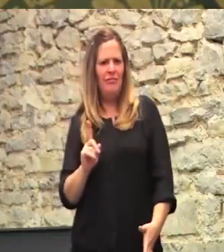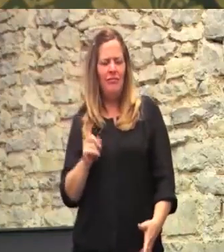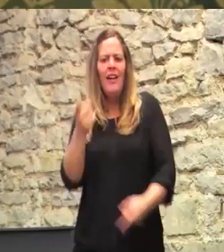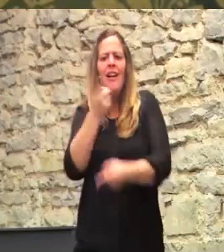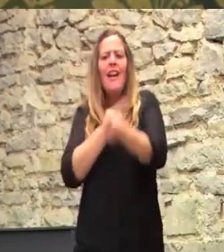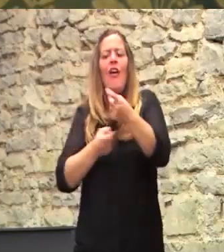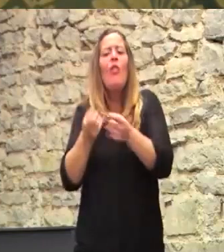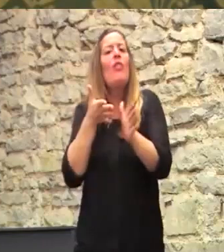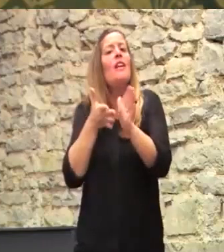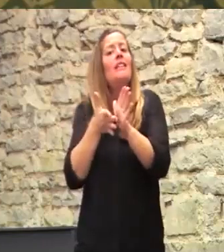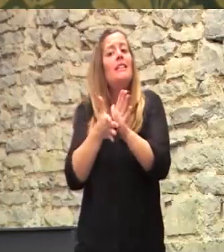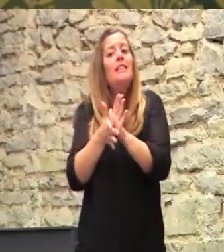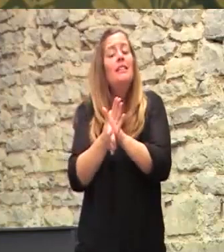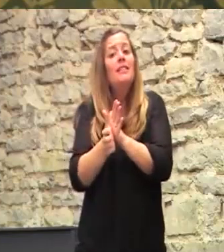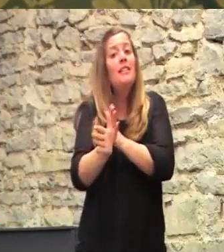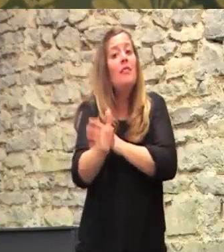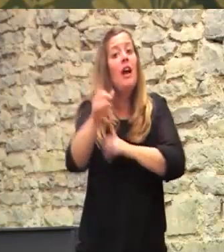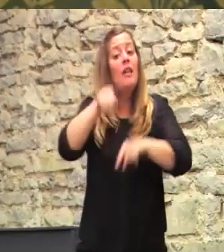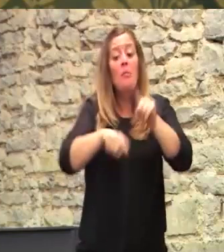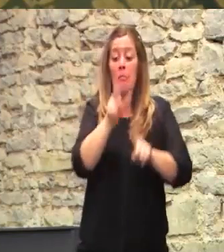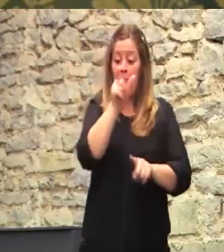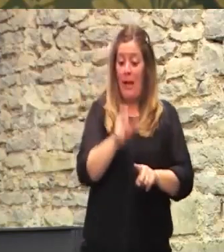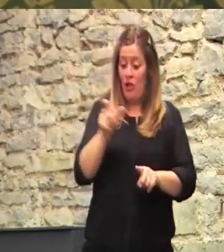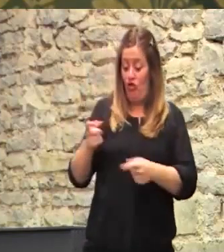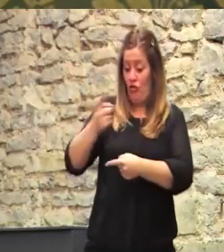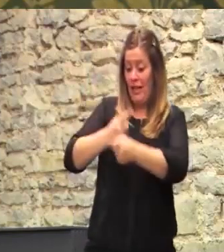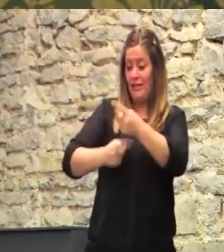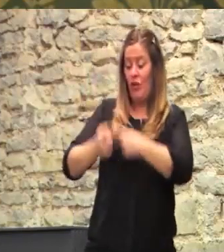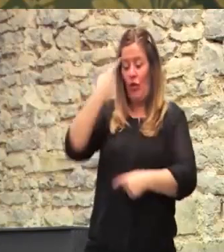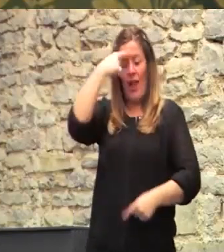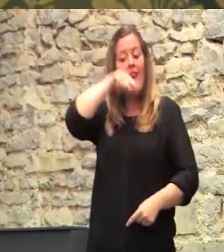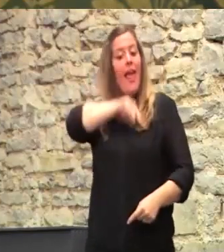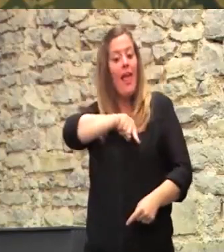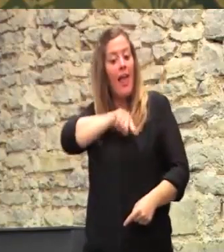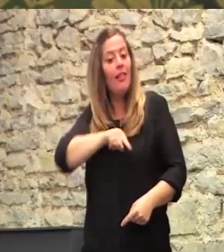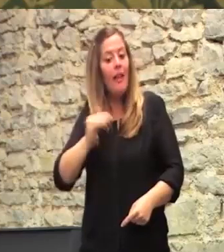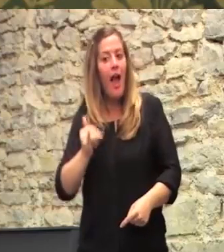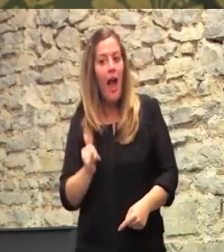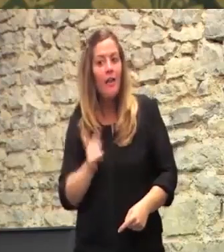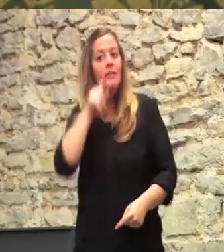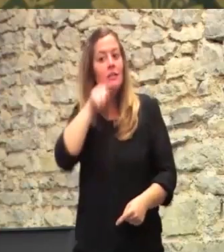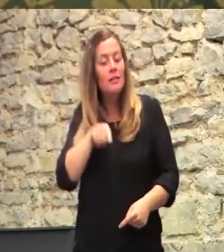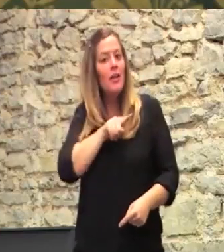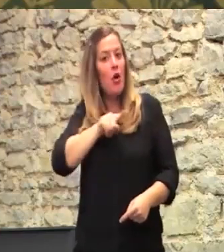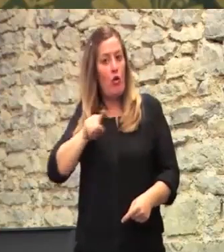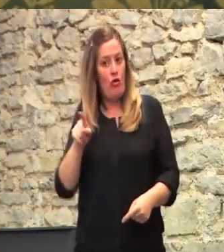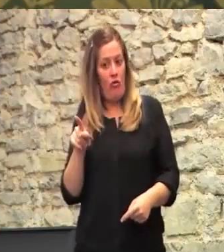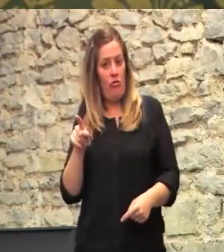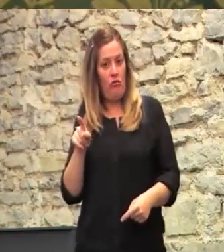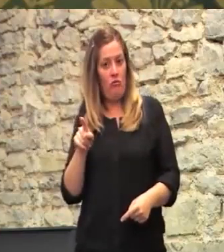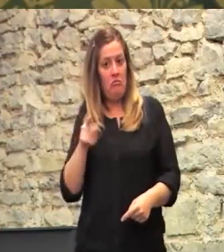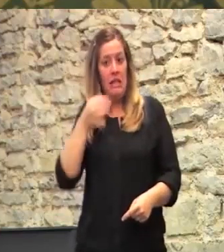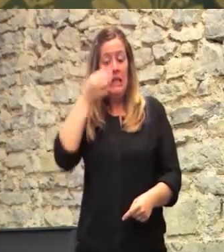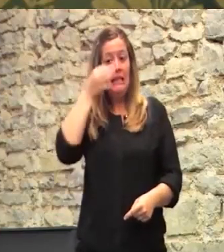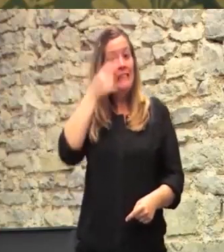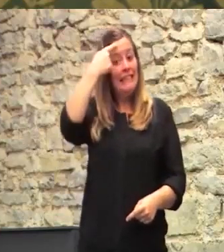van a tener el color de la ética en la que esté apoyada si la ept y si la